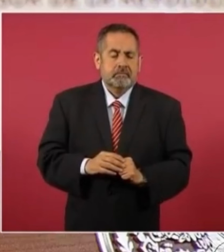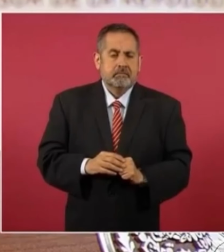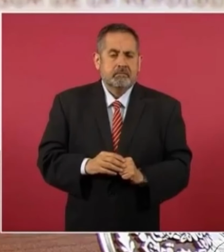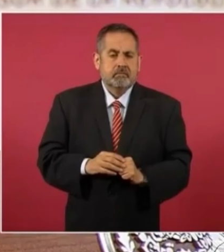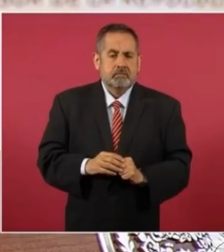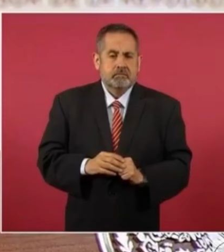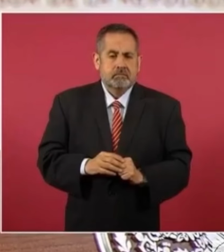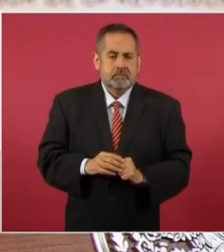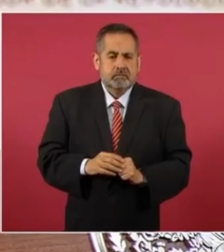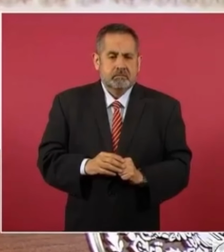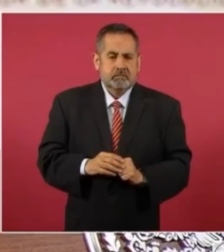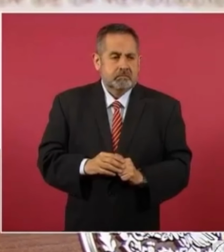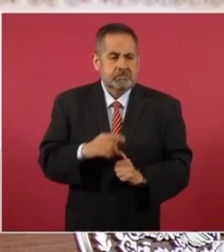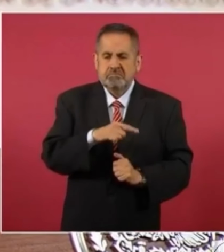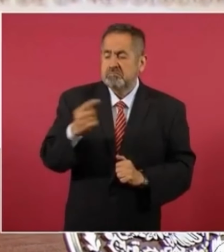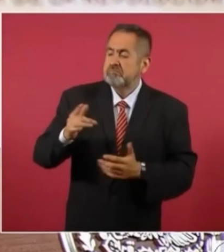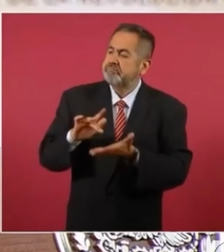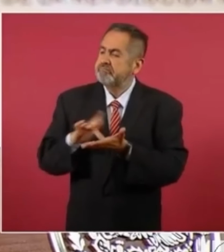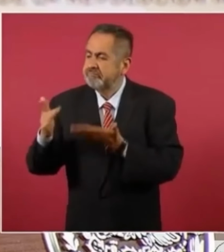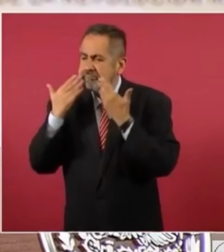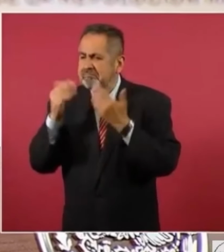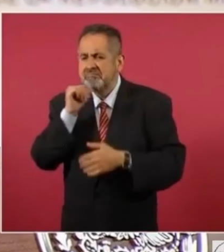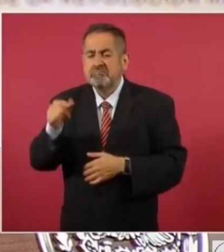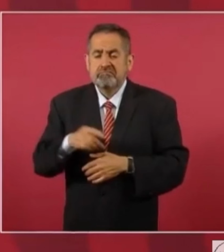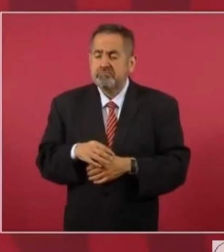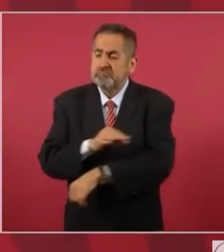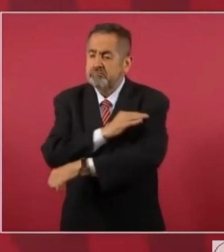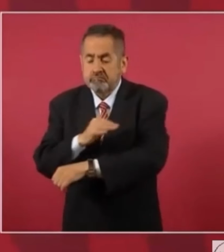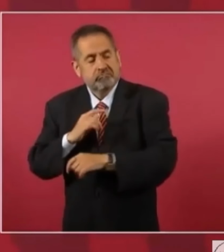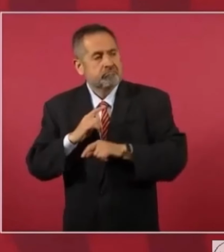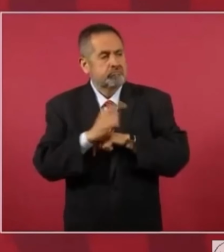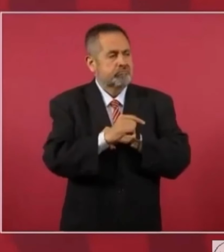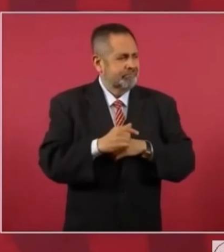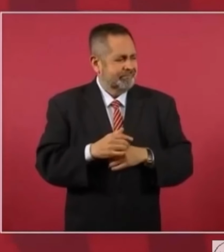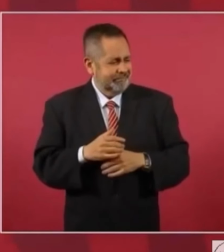Ya ni gracias ni nada.